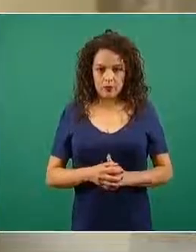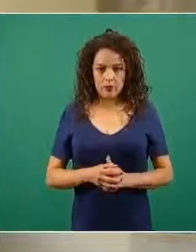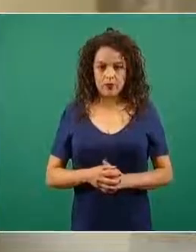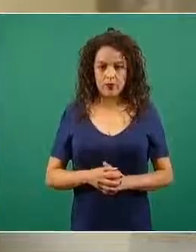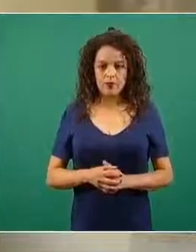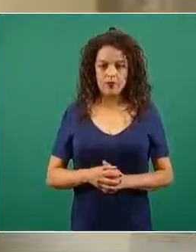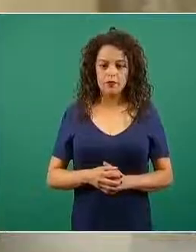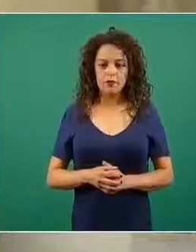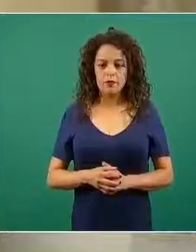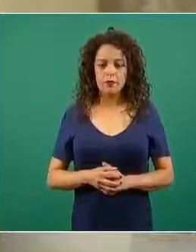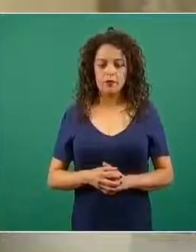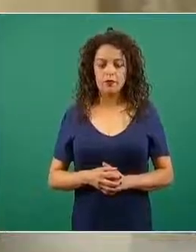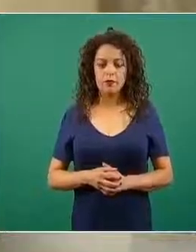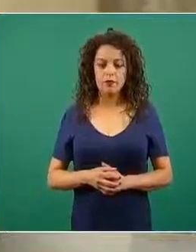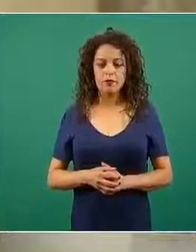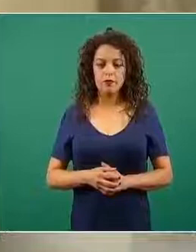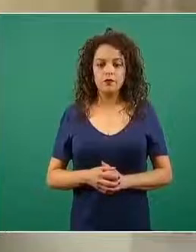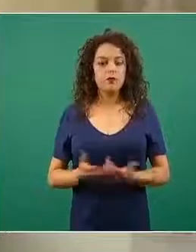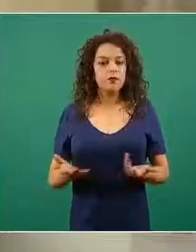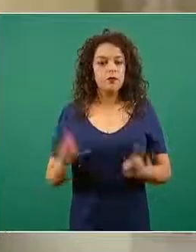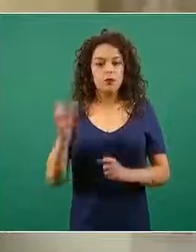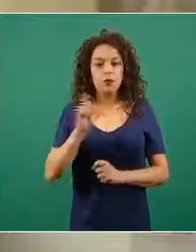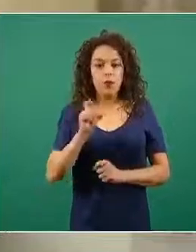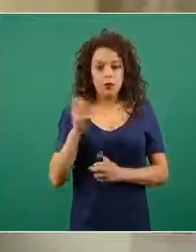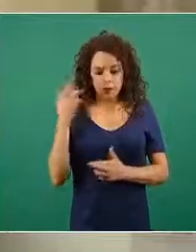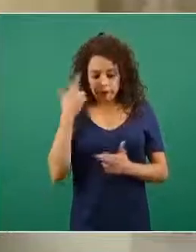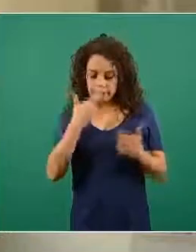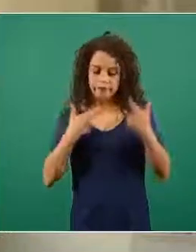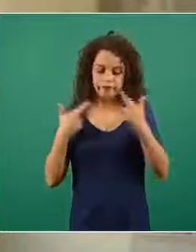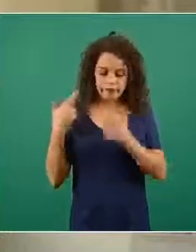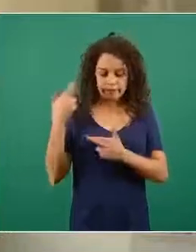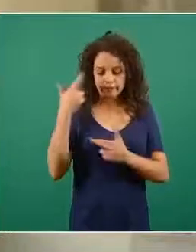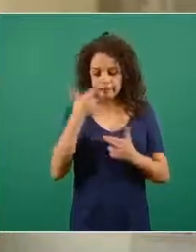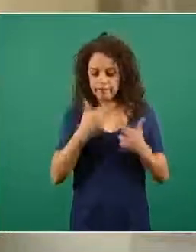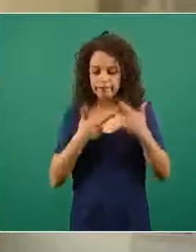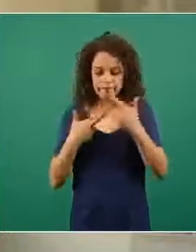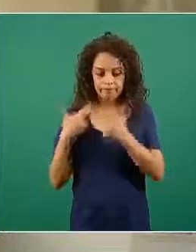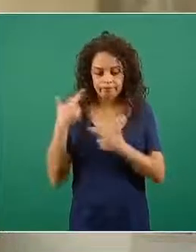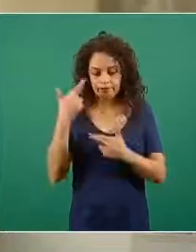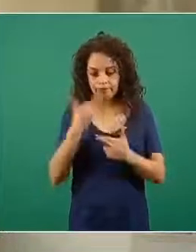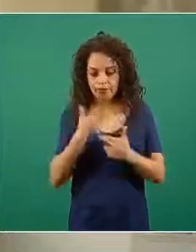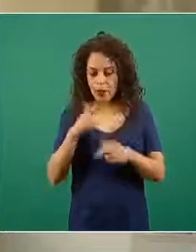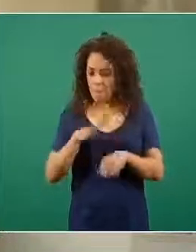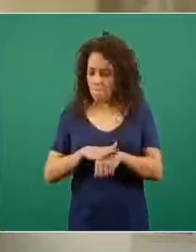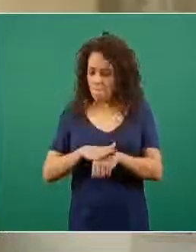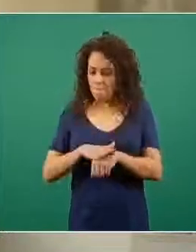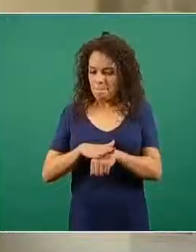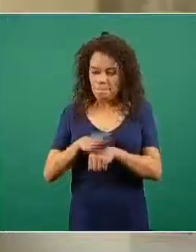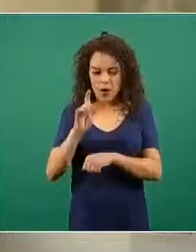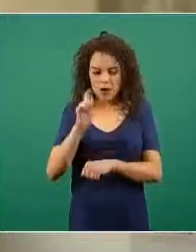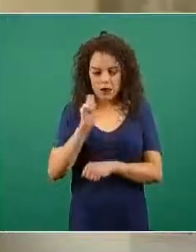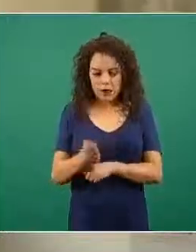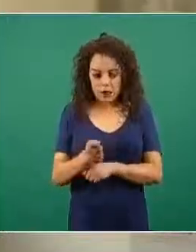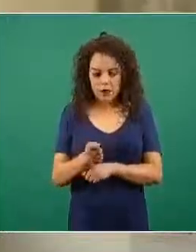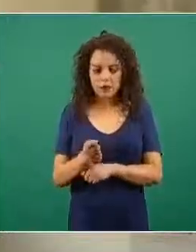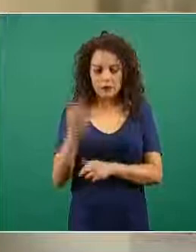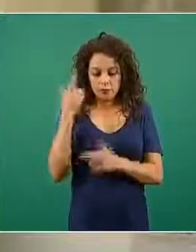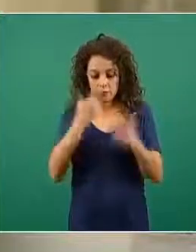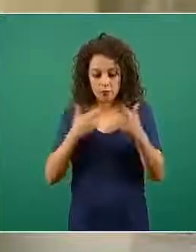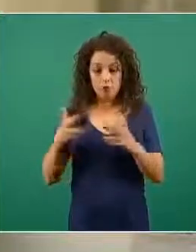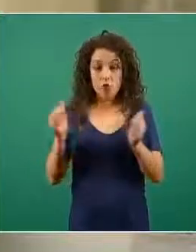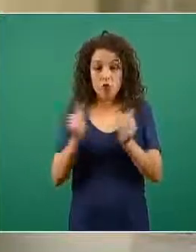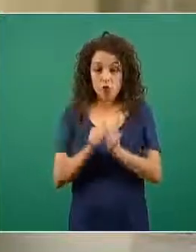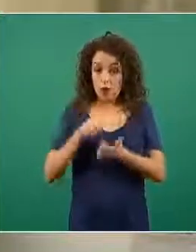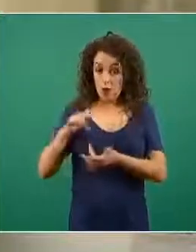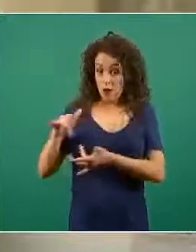mientras analizamos todo lo más que se ha podido compartir en redes sociales a través del